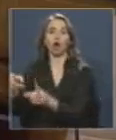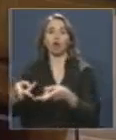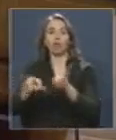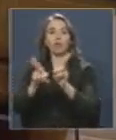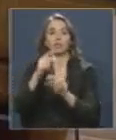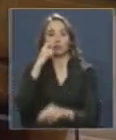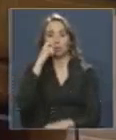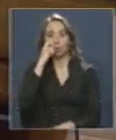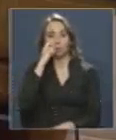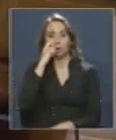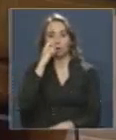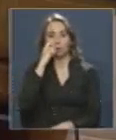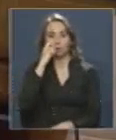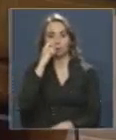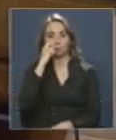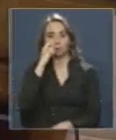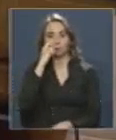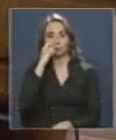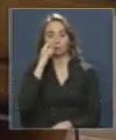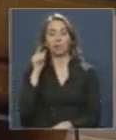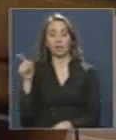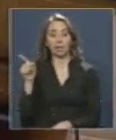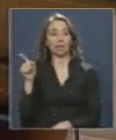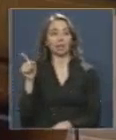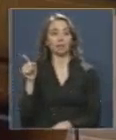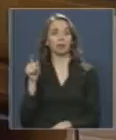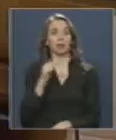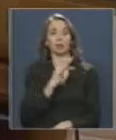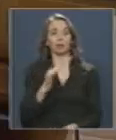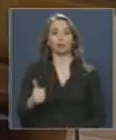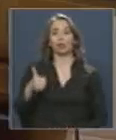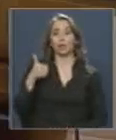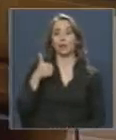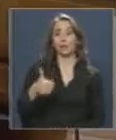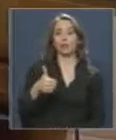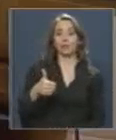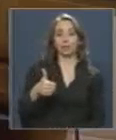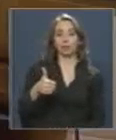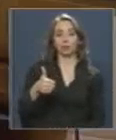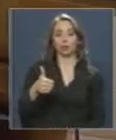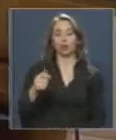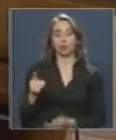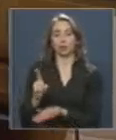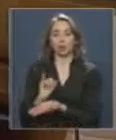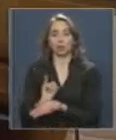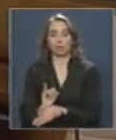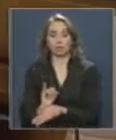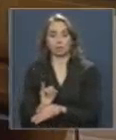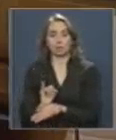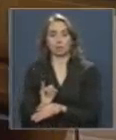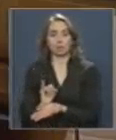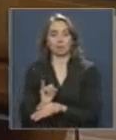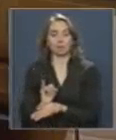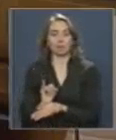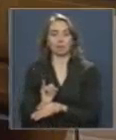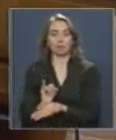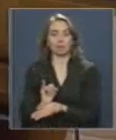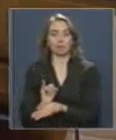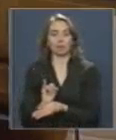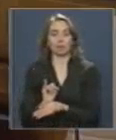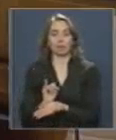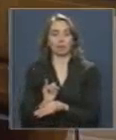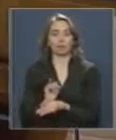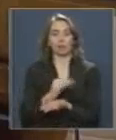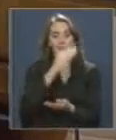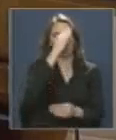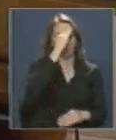humanos, que dirigió en este país uno de los organismos mandatados por